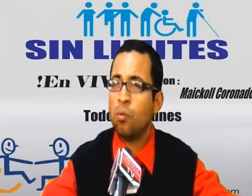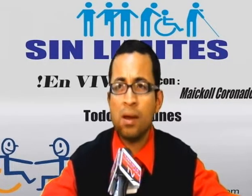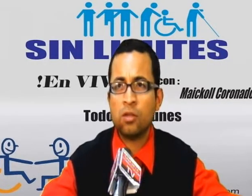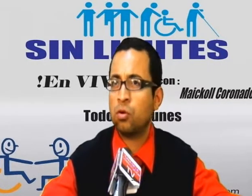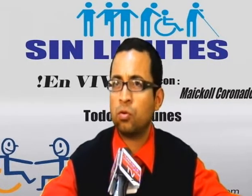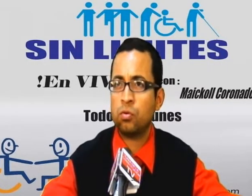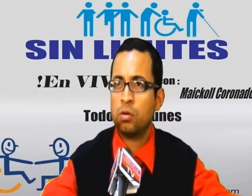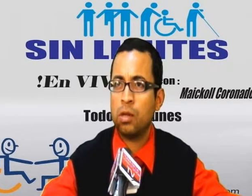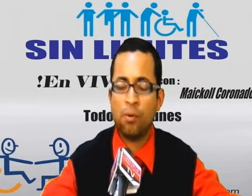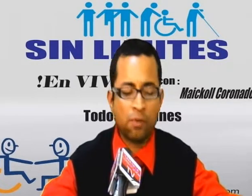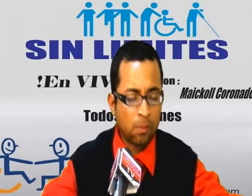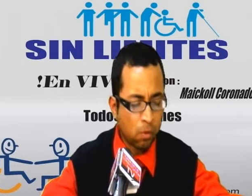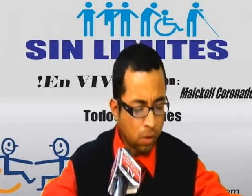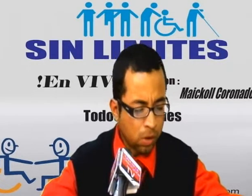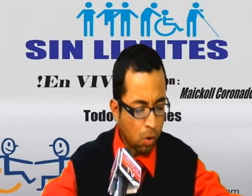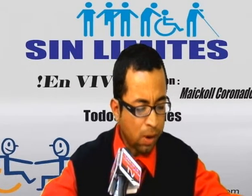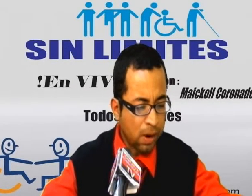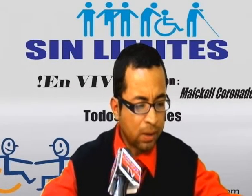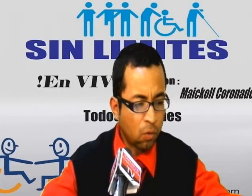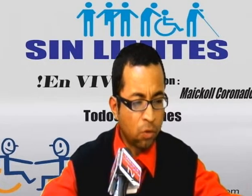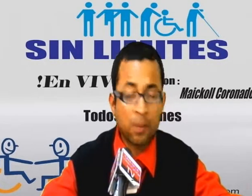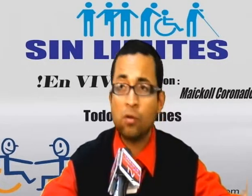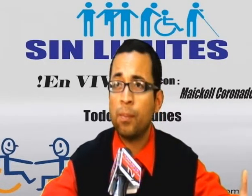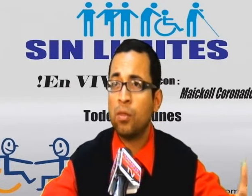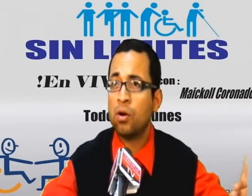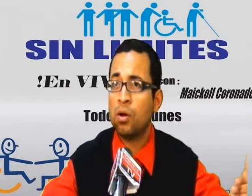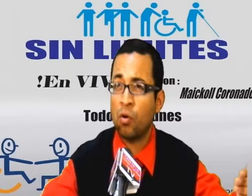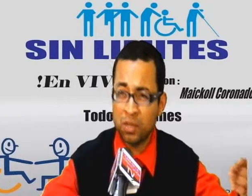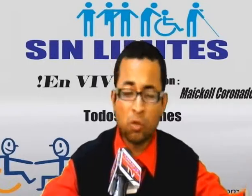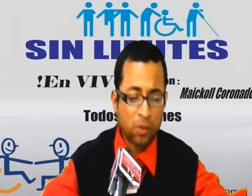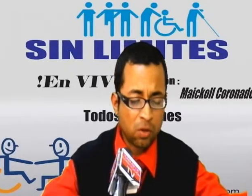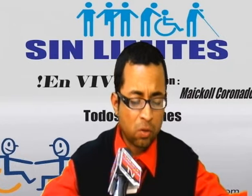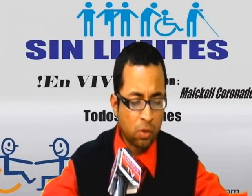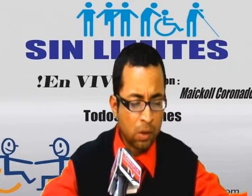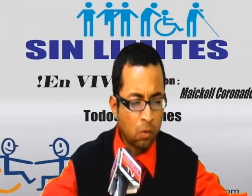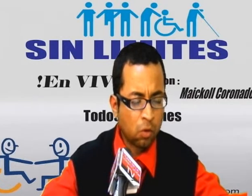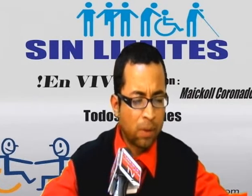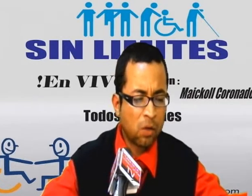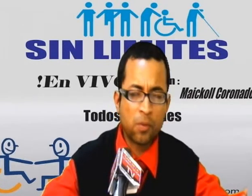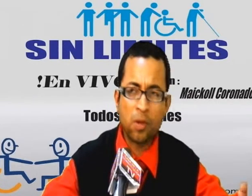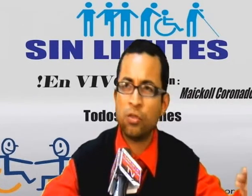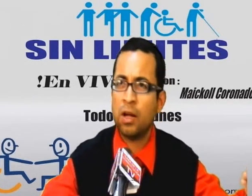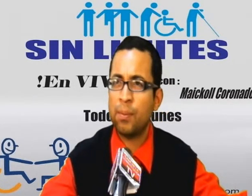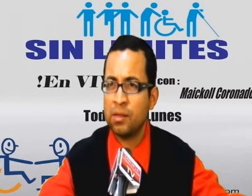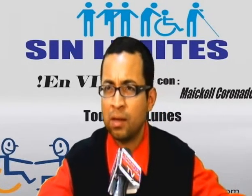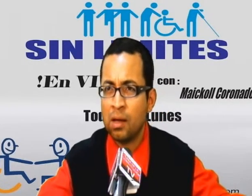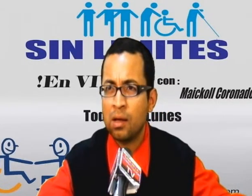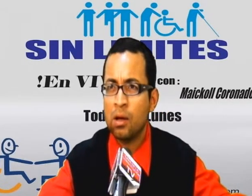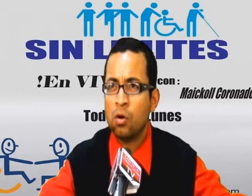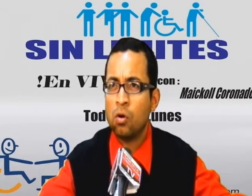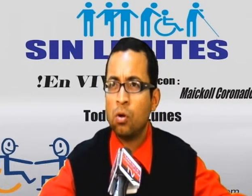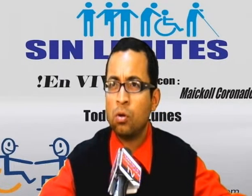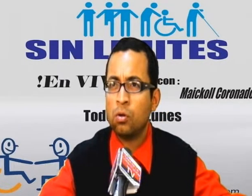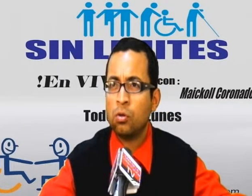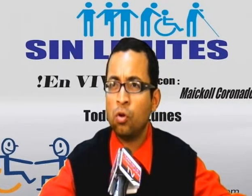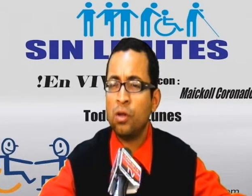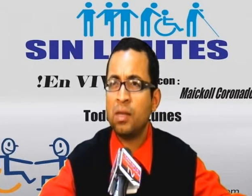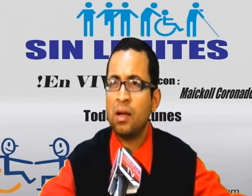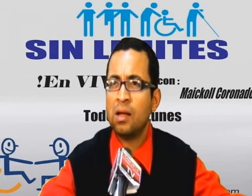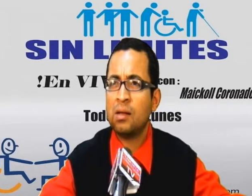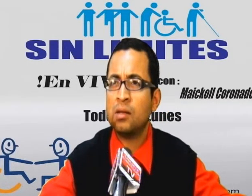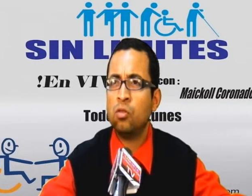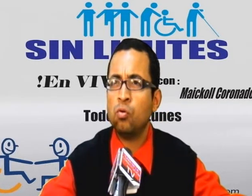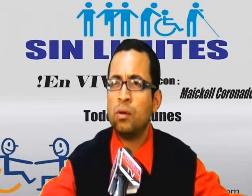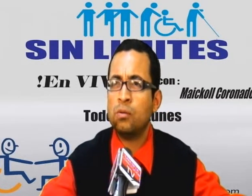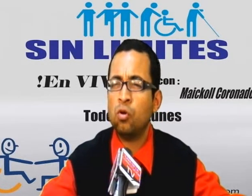somos iguales todos. Y por favor, ojalá que cuando vean una persona, con estos dos videos, cuando vean una persona con discapacidad, no le